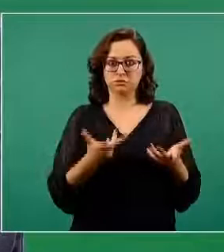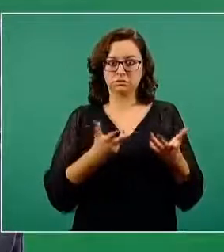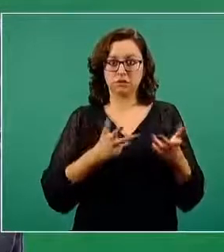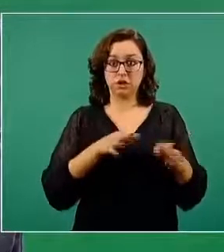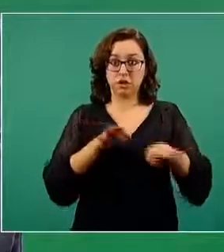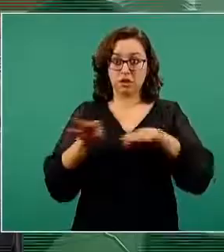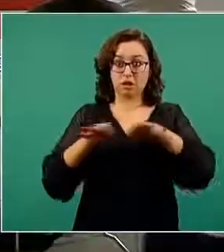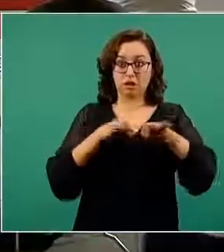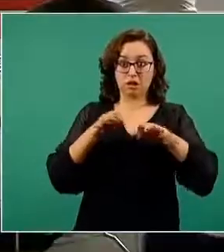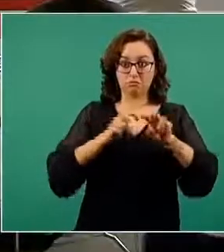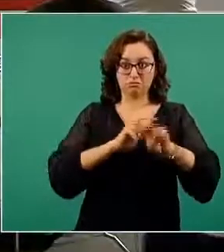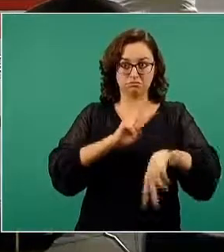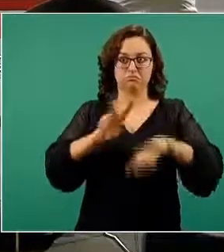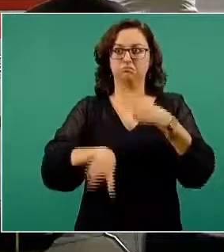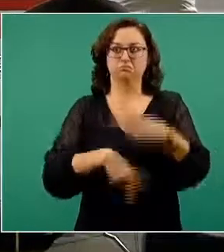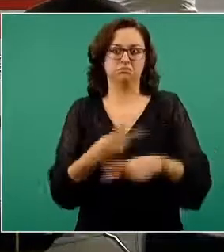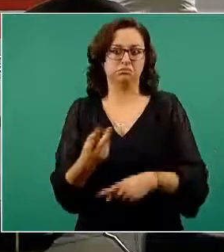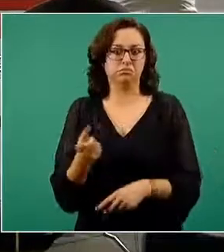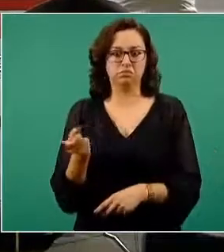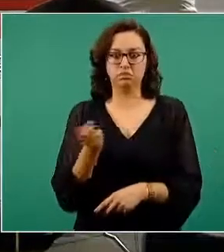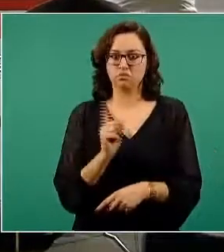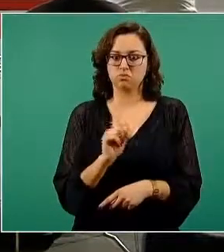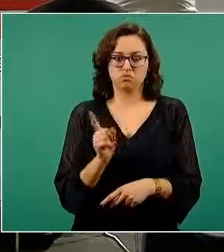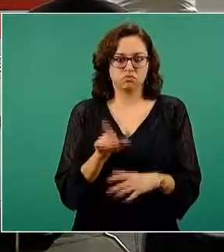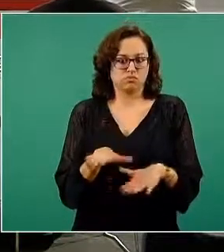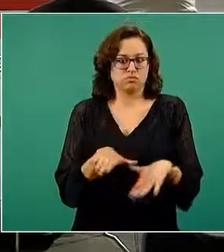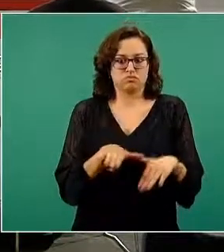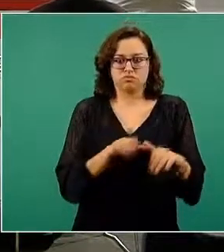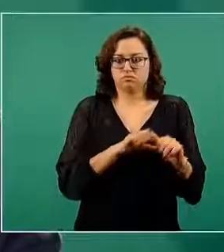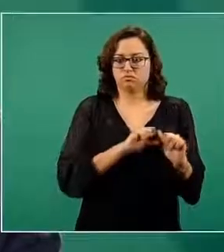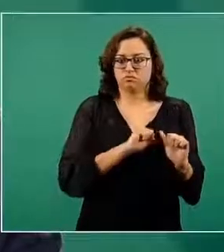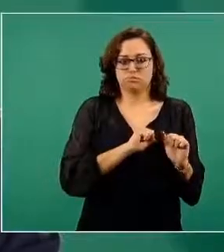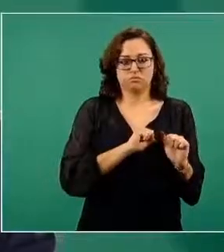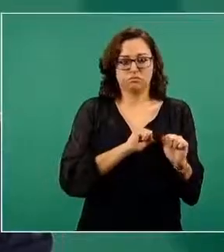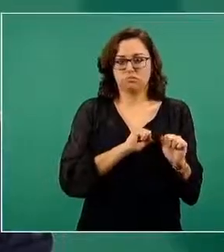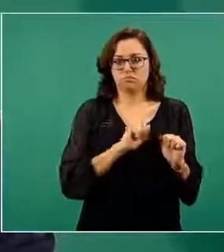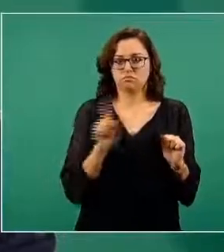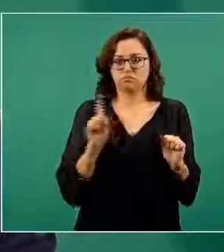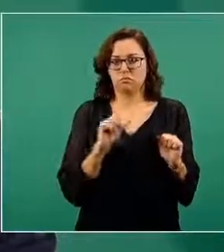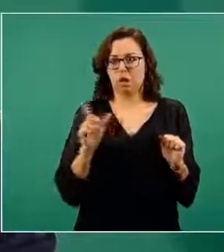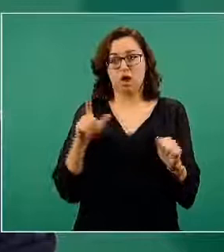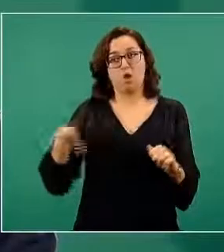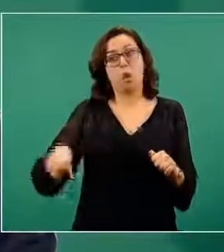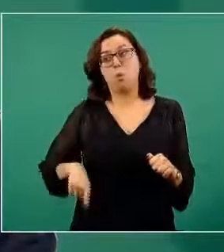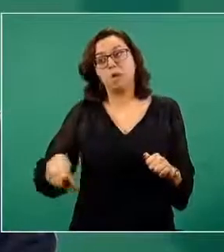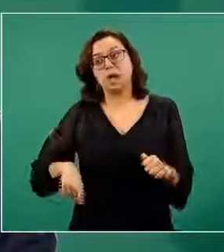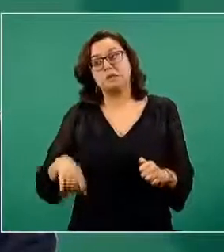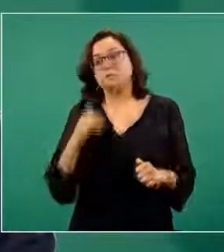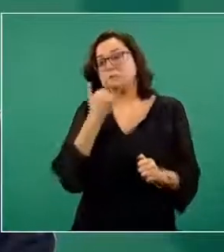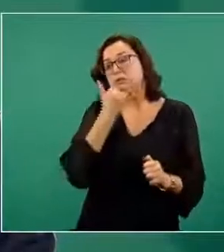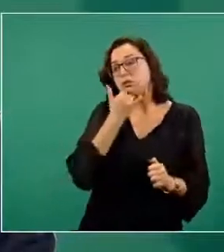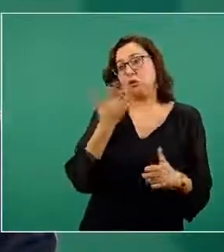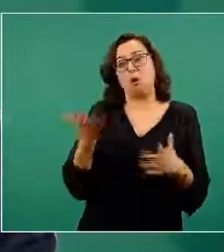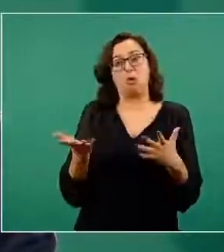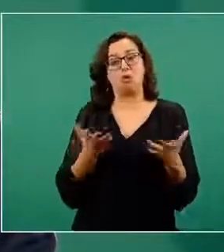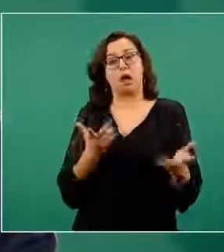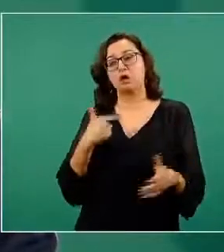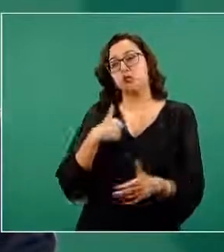su puesto de trabajo público, pero se fueron a trabajar a su campo